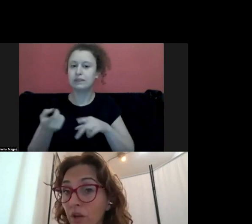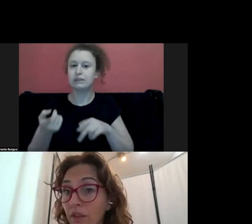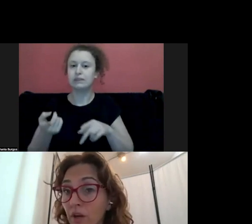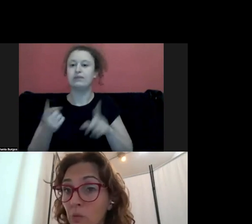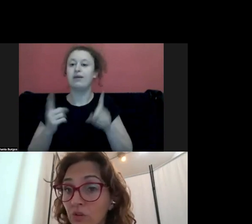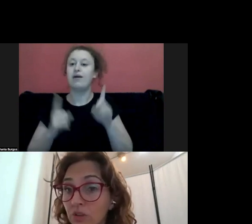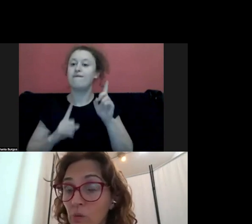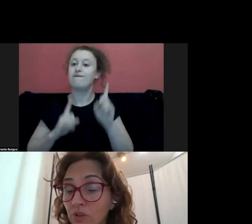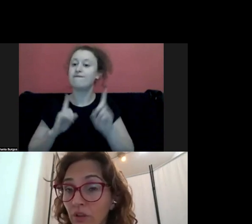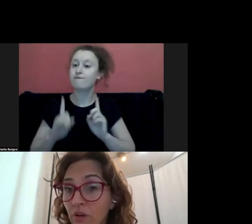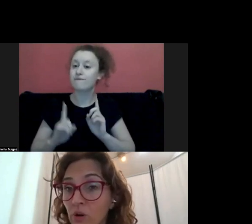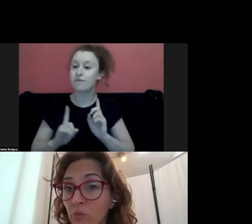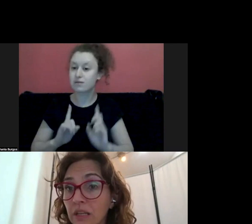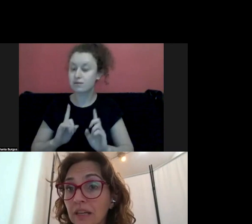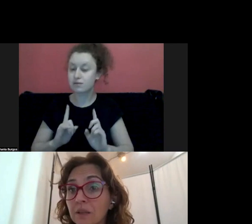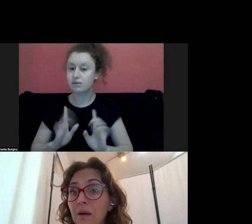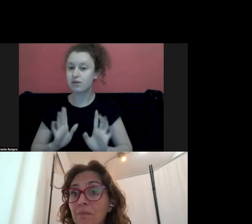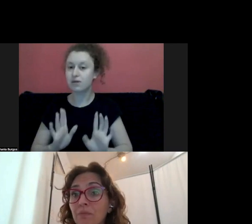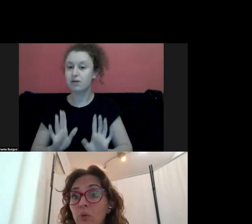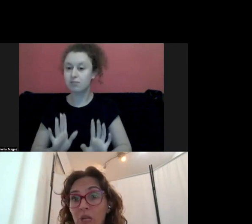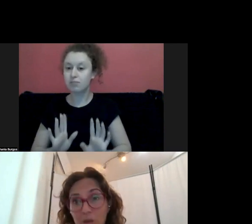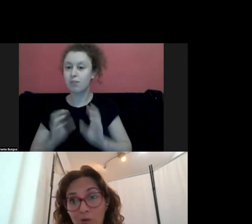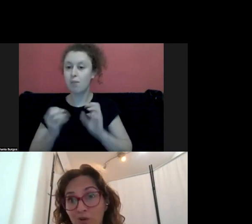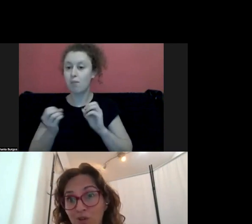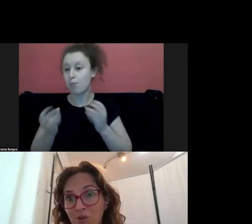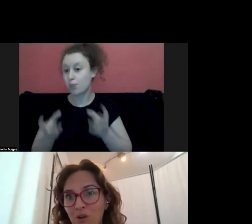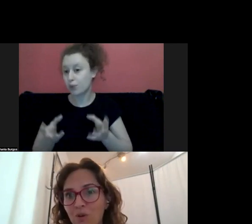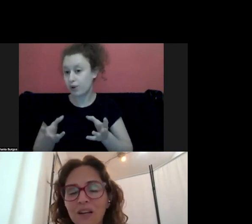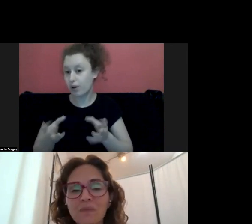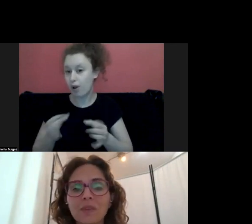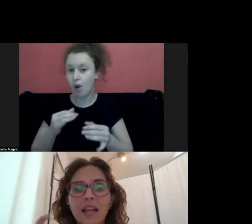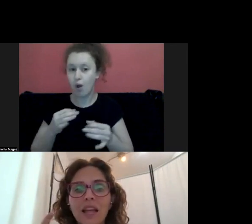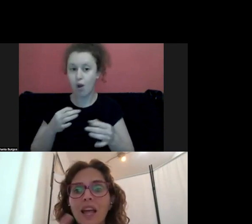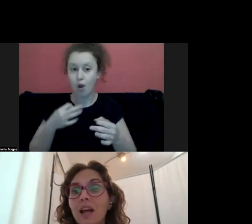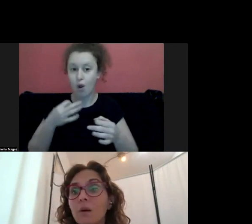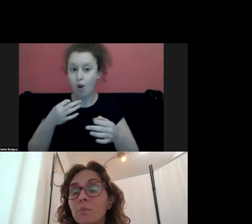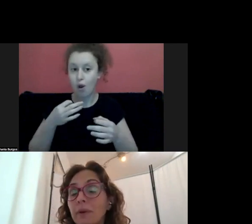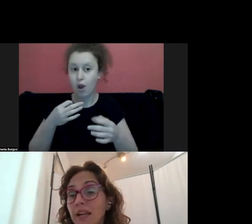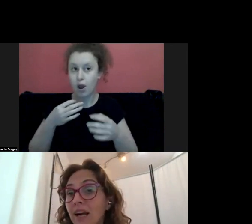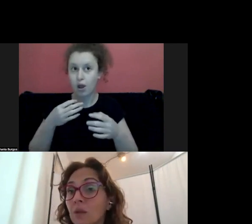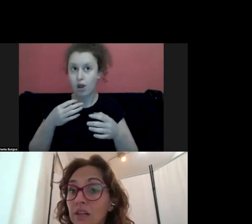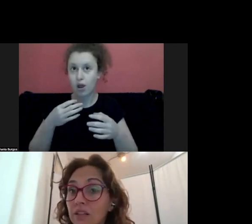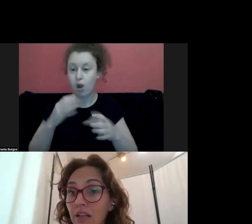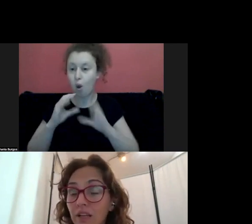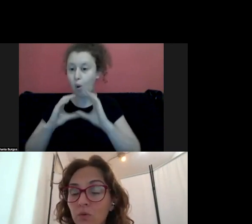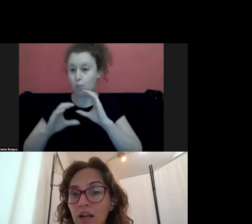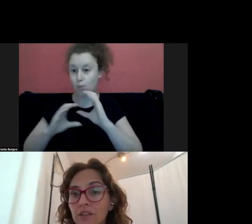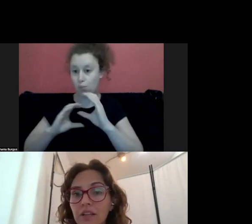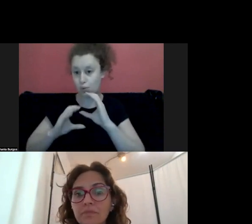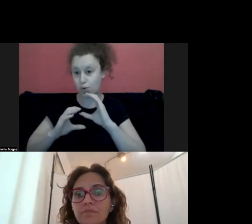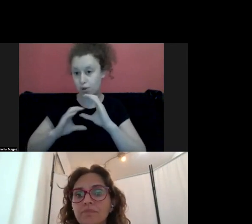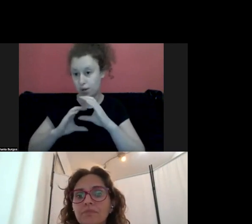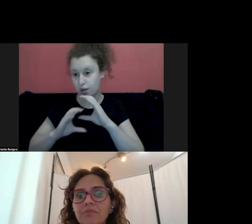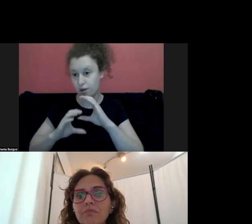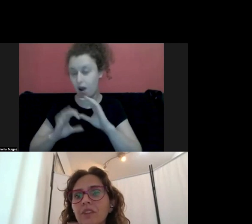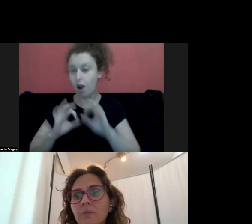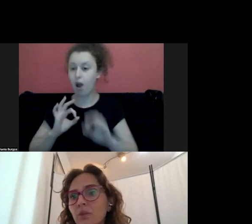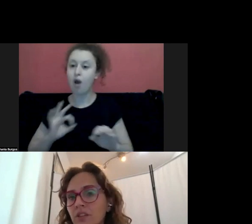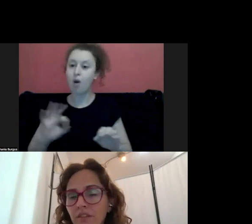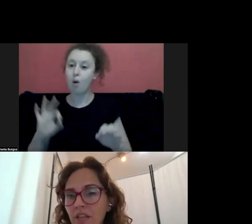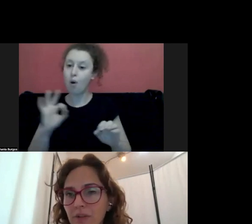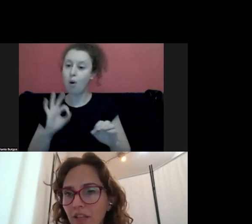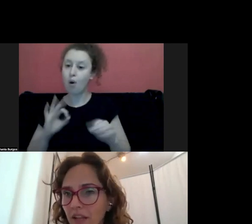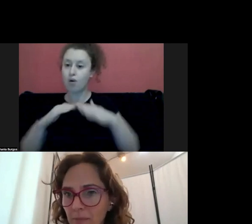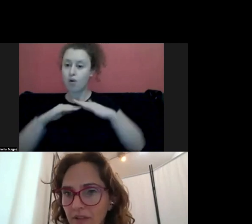la pueden utilizar como intención comunicativa, lo cual es muy positivo que lo hagan, para calmarse, regularse y